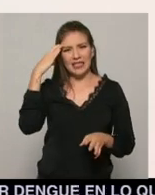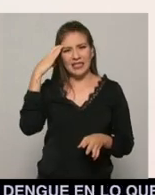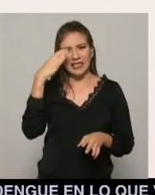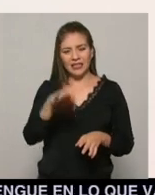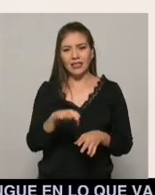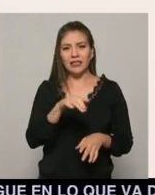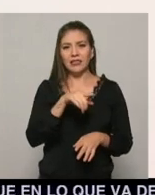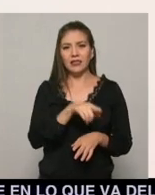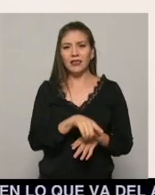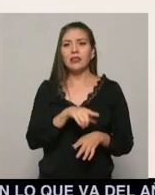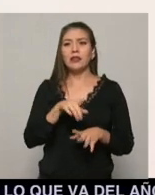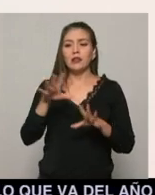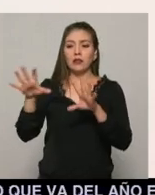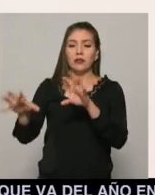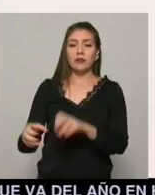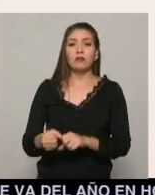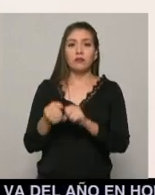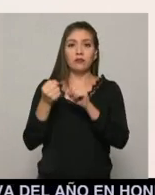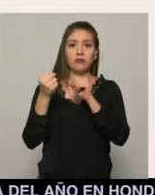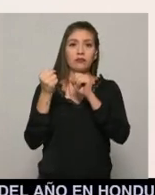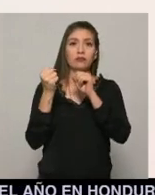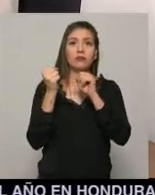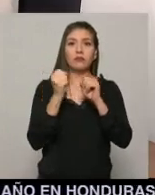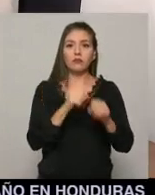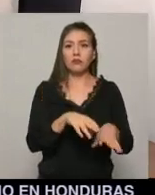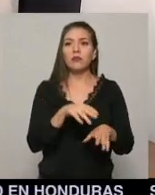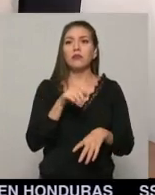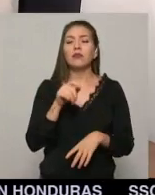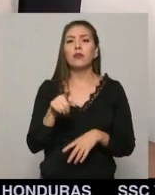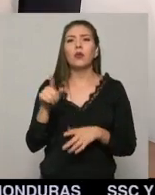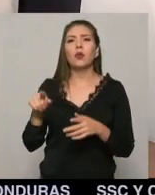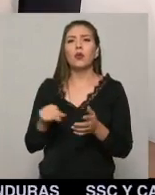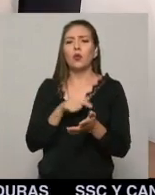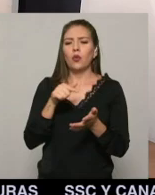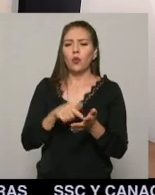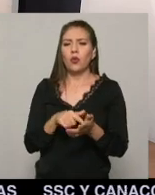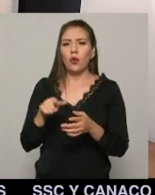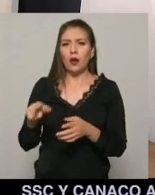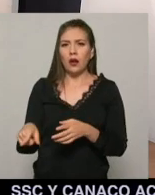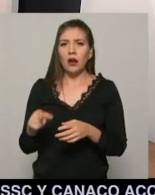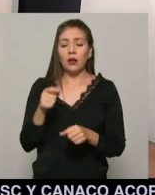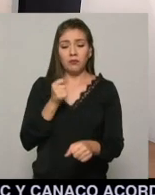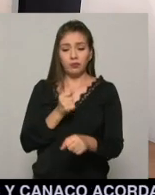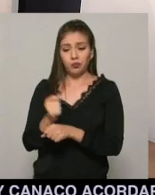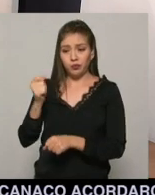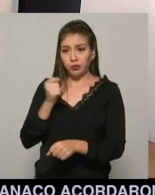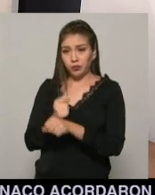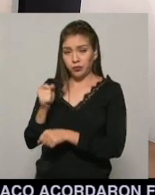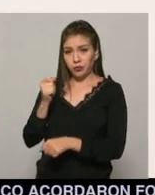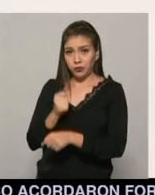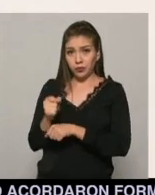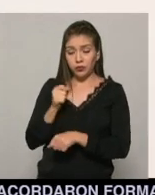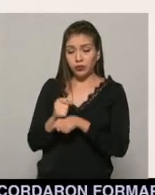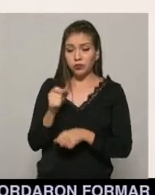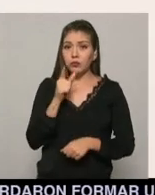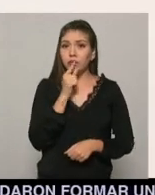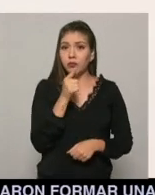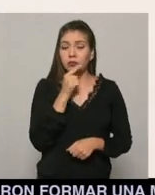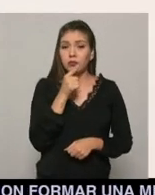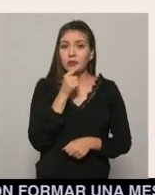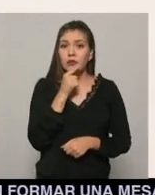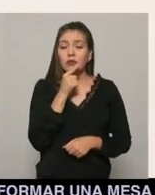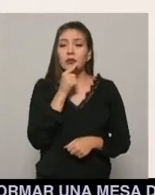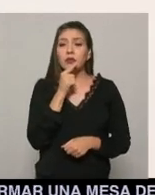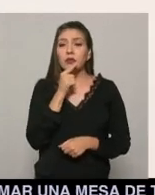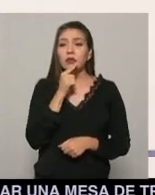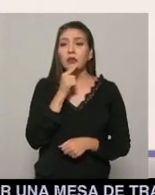que refiere Fernando, lo levantan de un paradero, lo golpean los policías, pues